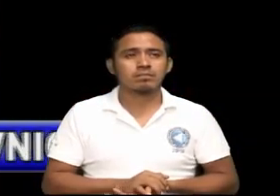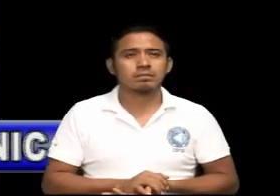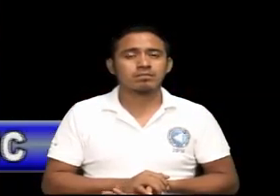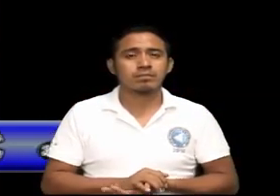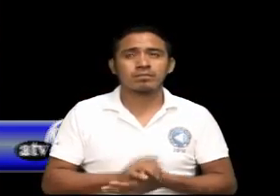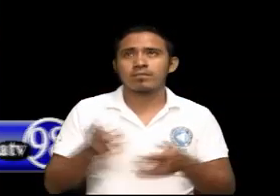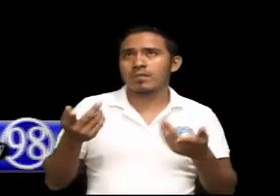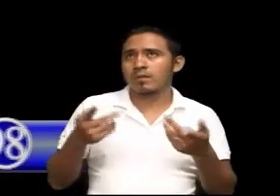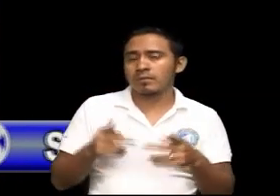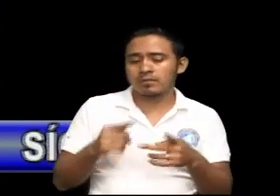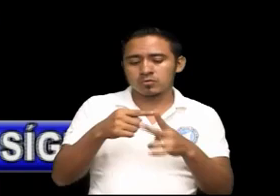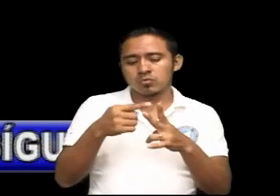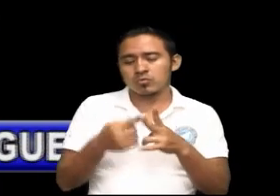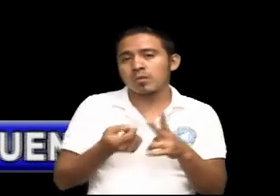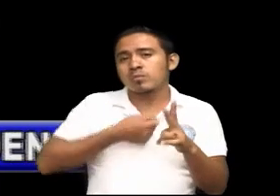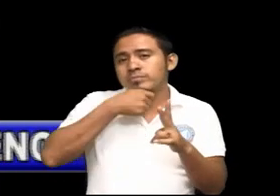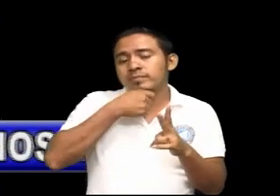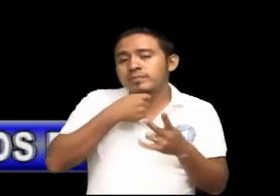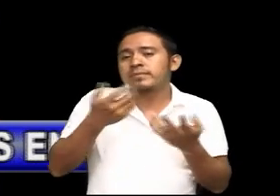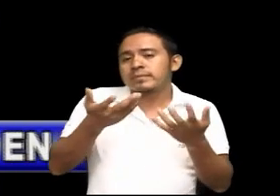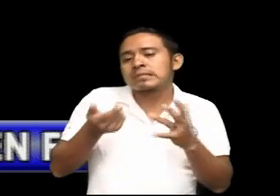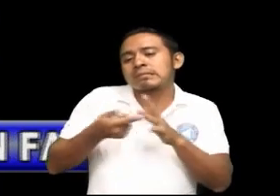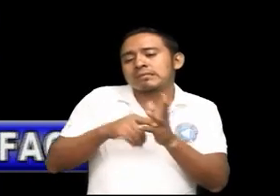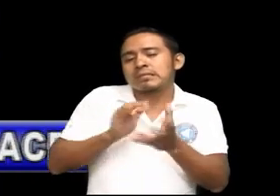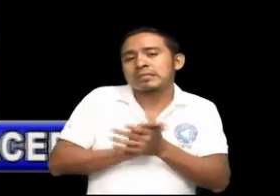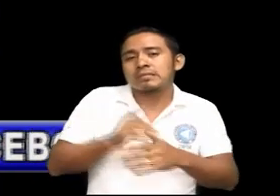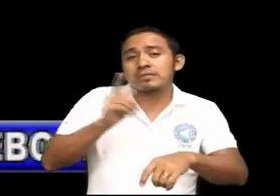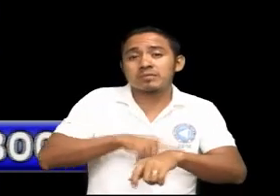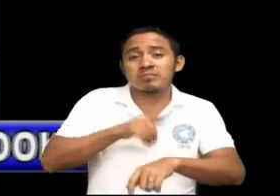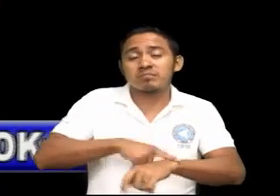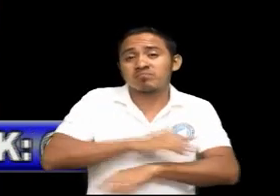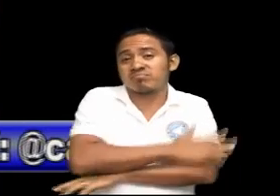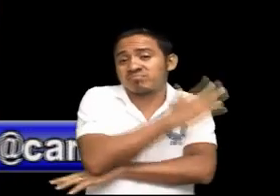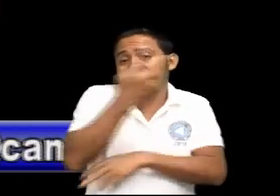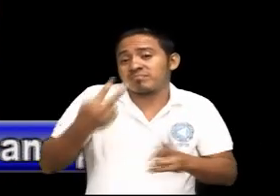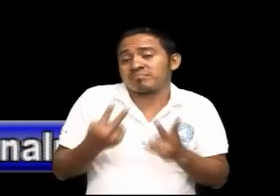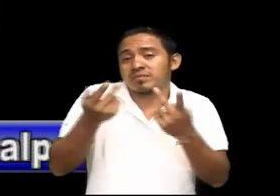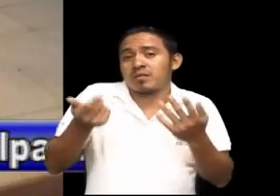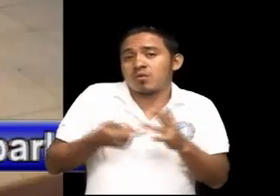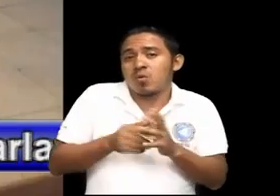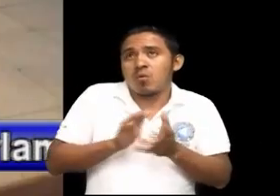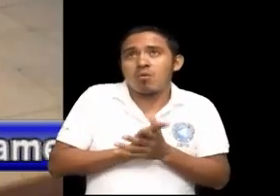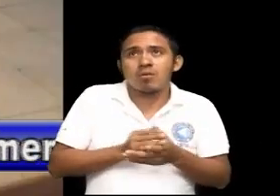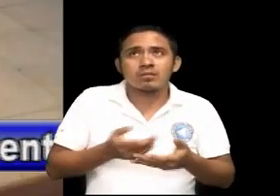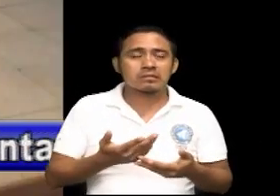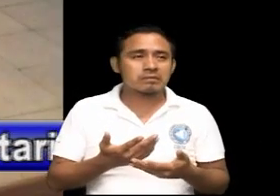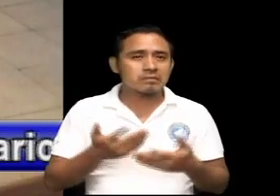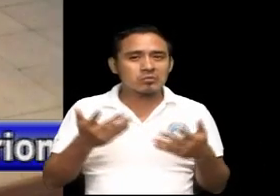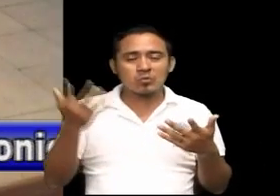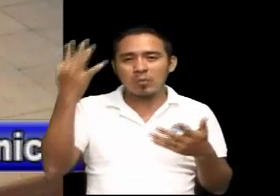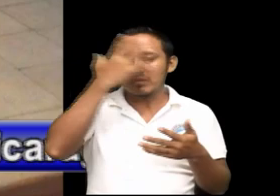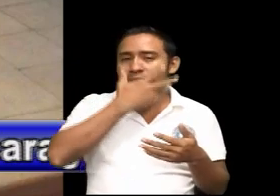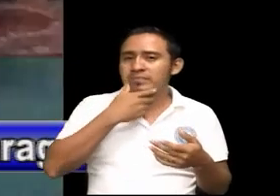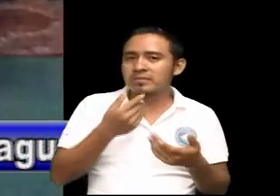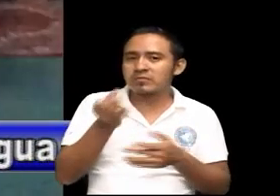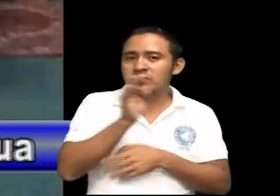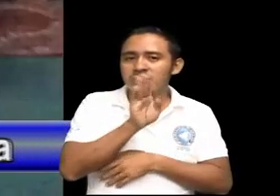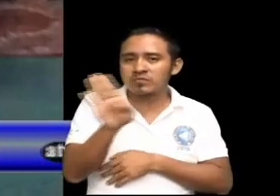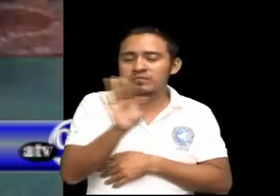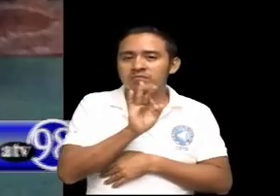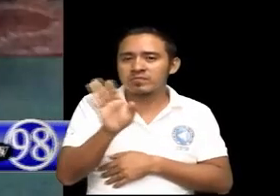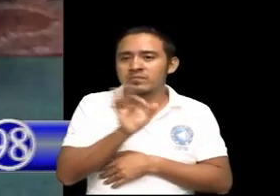Una pareja de abuelos deciden casarse luego de pasar una vida juntos. Y las tiernas imágenes se apoderan de la red social de